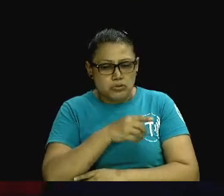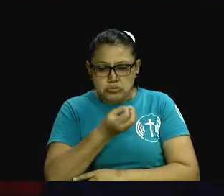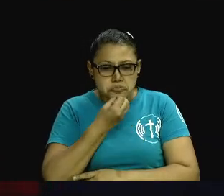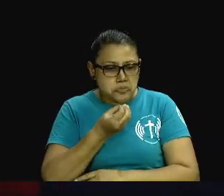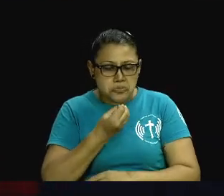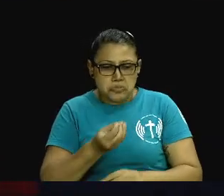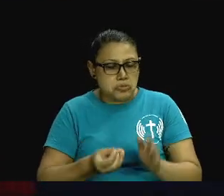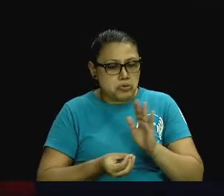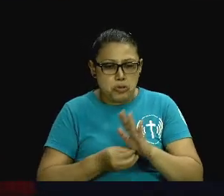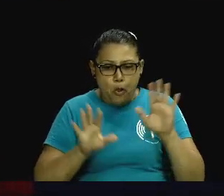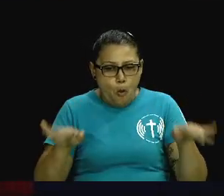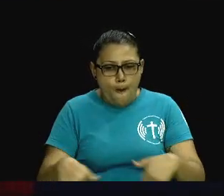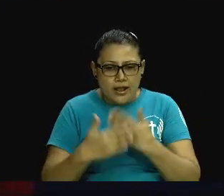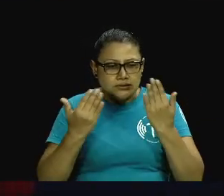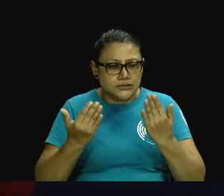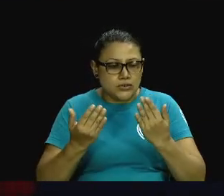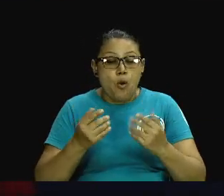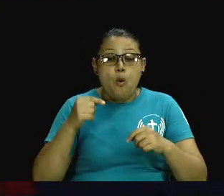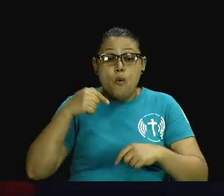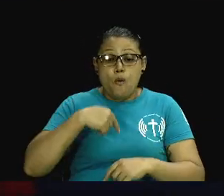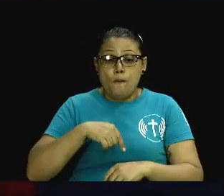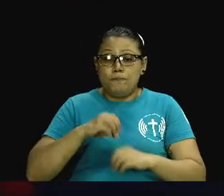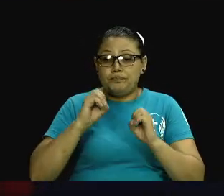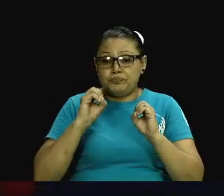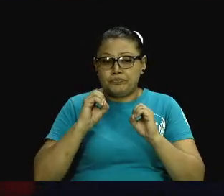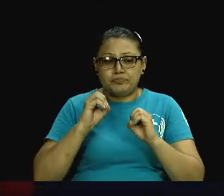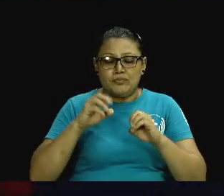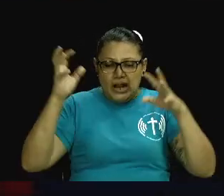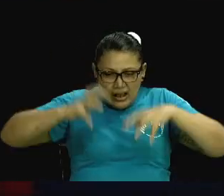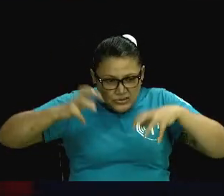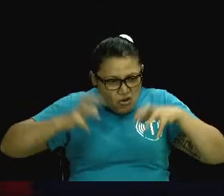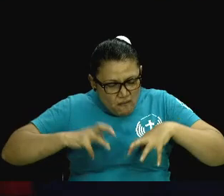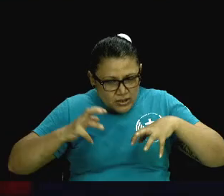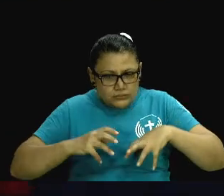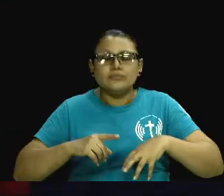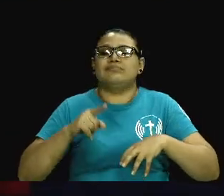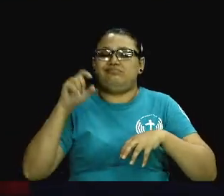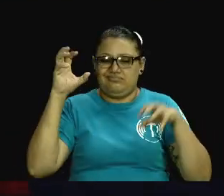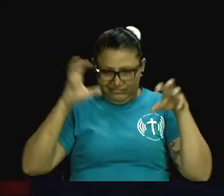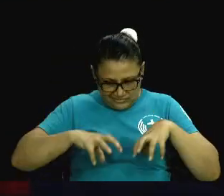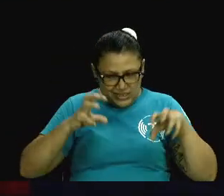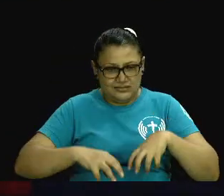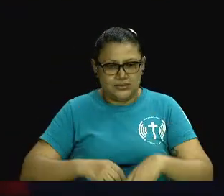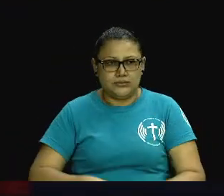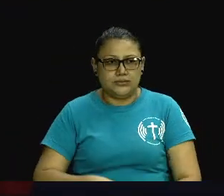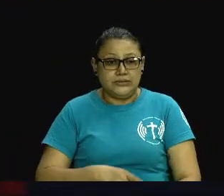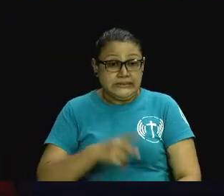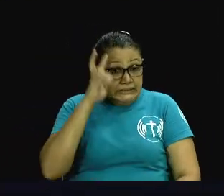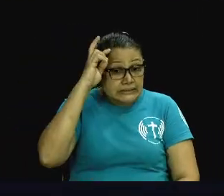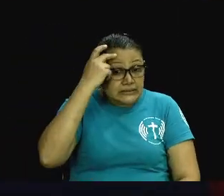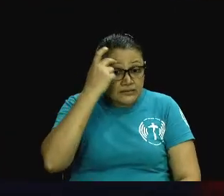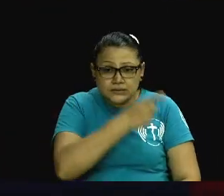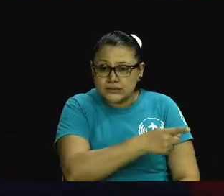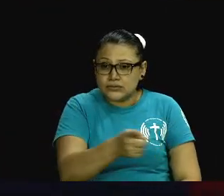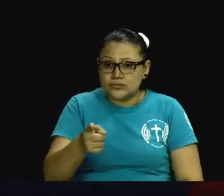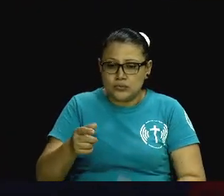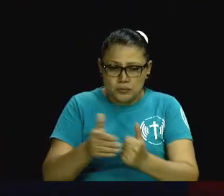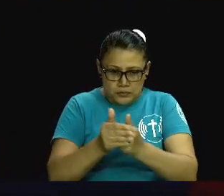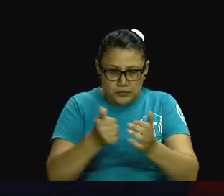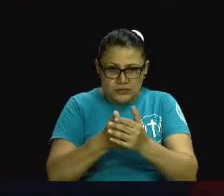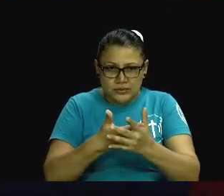que llueva va a llover le dijo eso quiere decir hermanos que en tu problema en tu aflicción